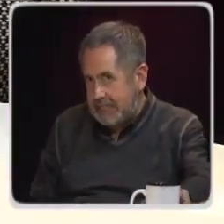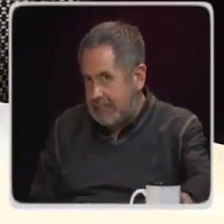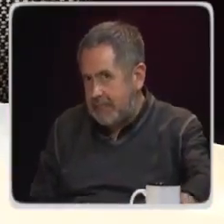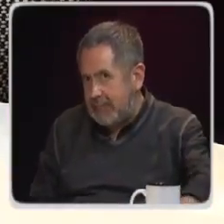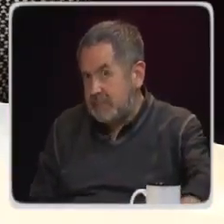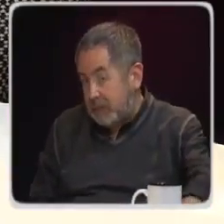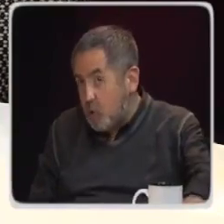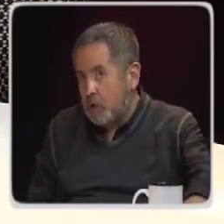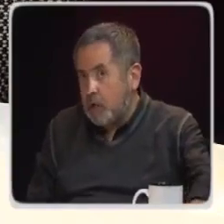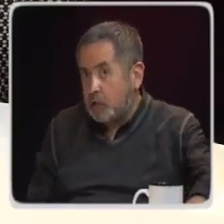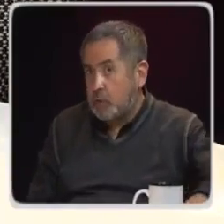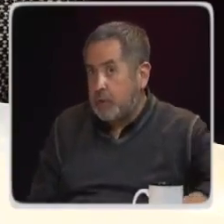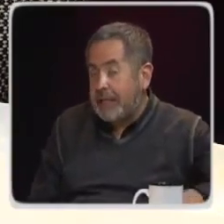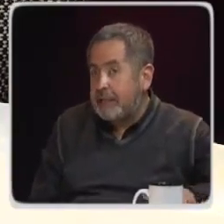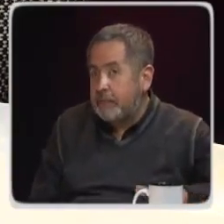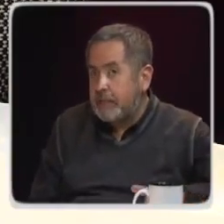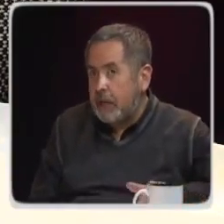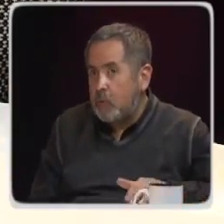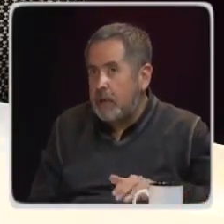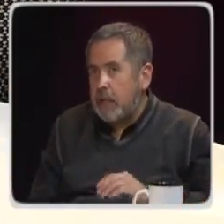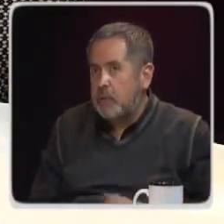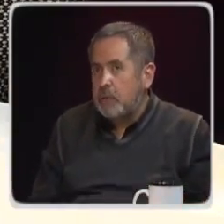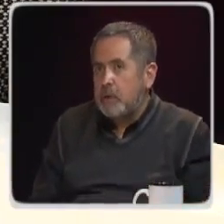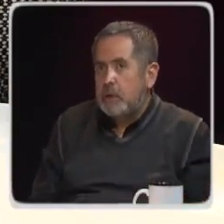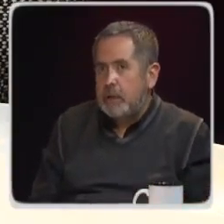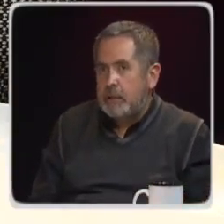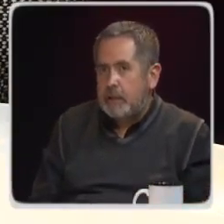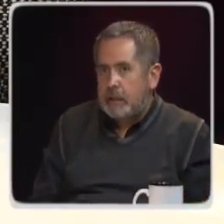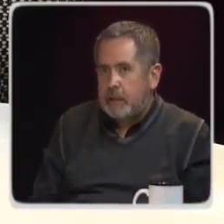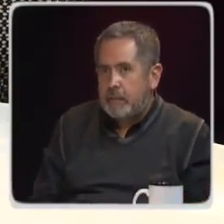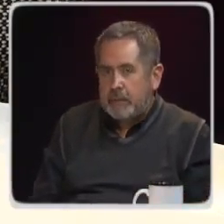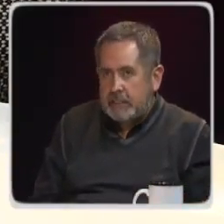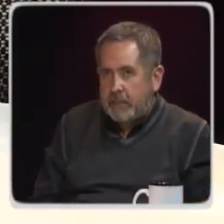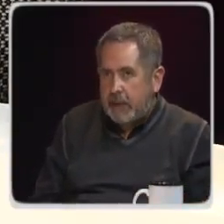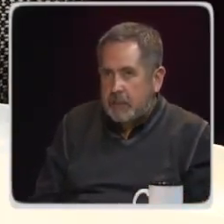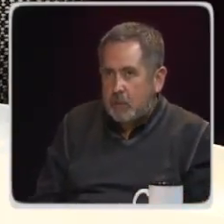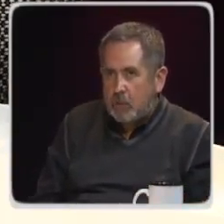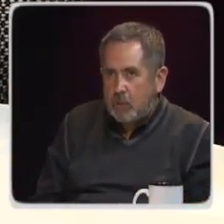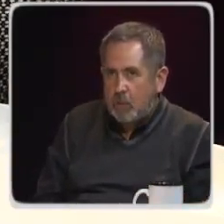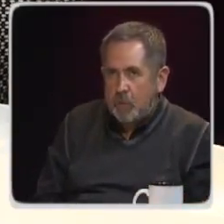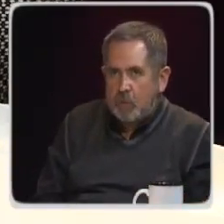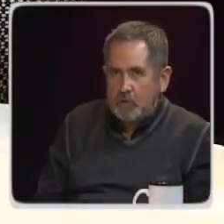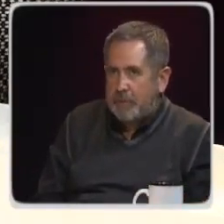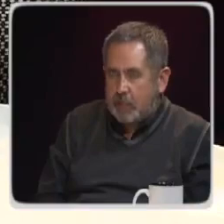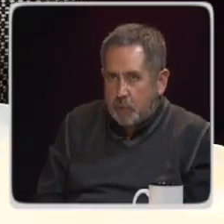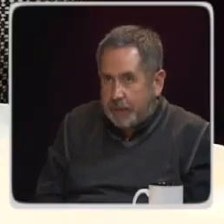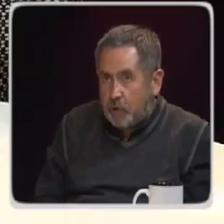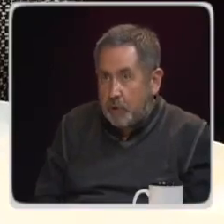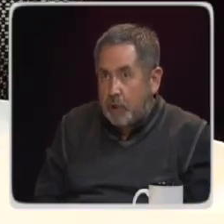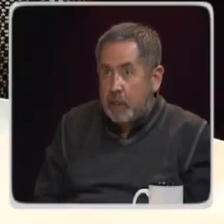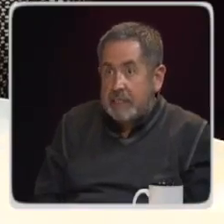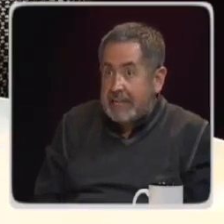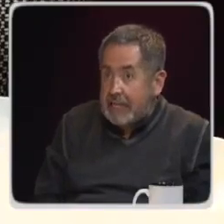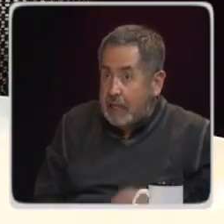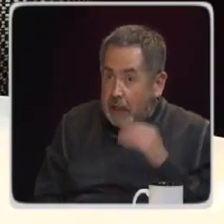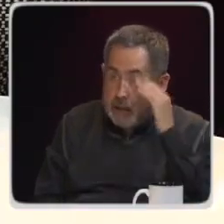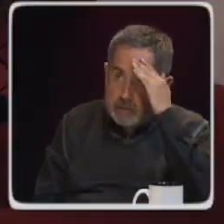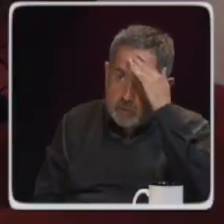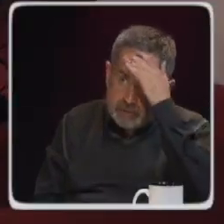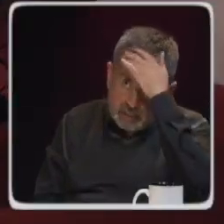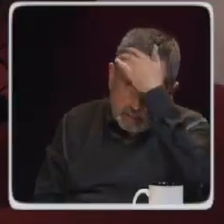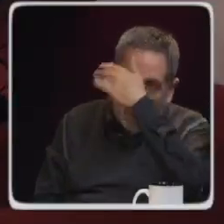Okay. Esto es muy importante porque somos 50-50 y además tenemos las acciones afirmativas. Y las acciones afirmativas, pues